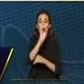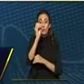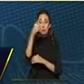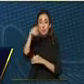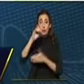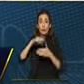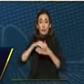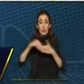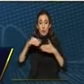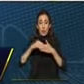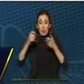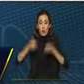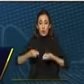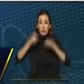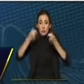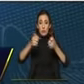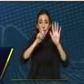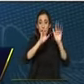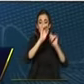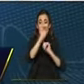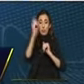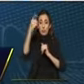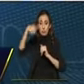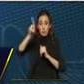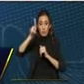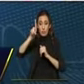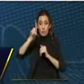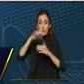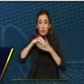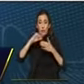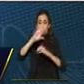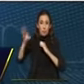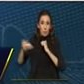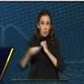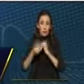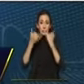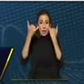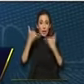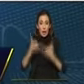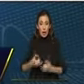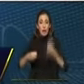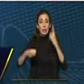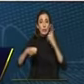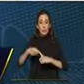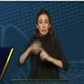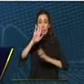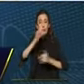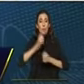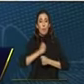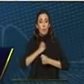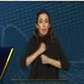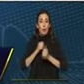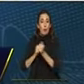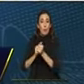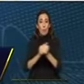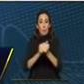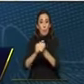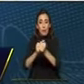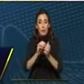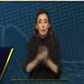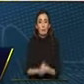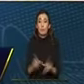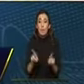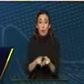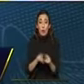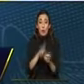la garantía soberana para 600 millones de dólares adicionales, ahora Quito tiene su metro. Igualmente, con